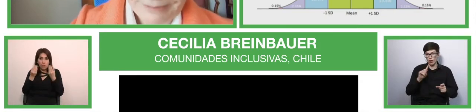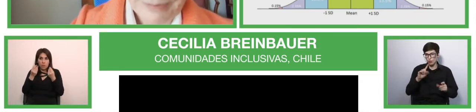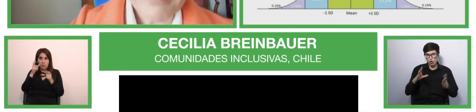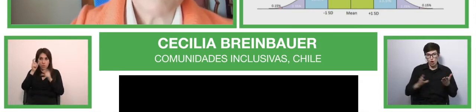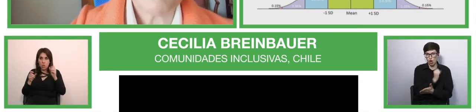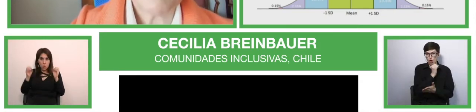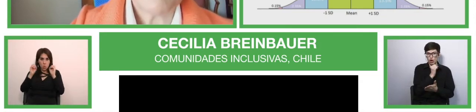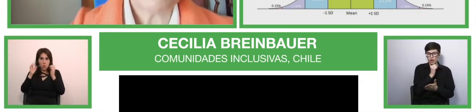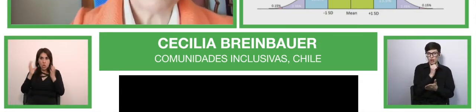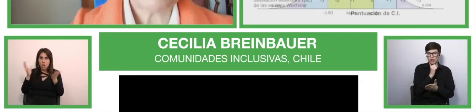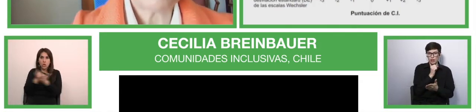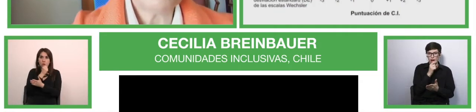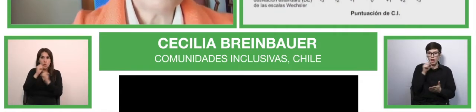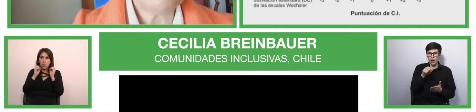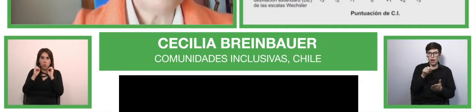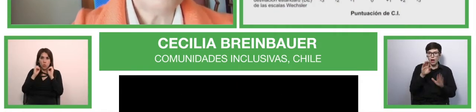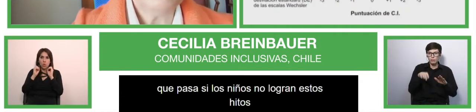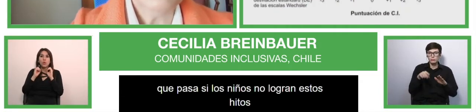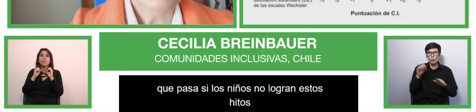norma